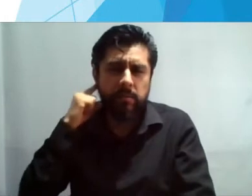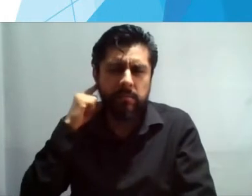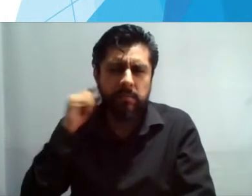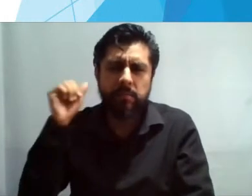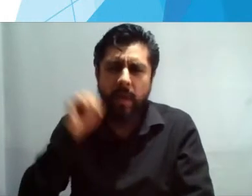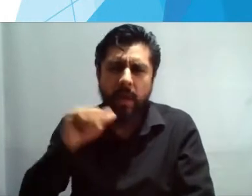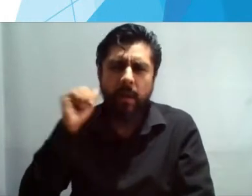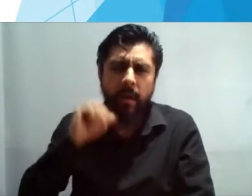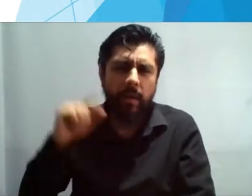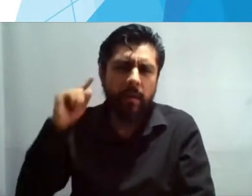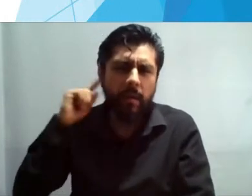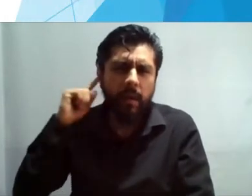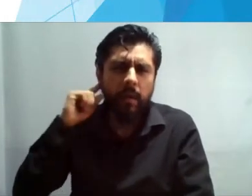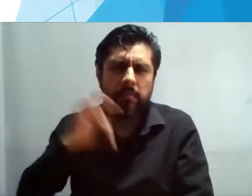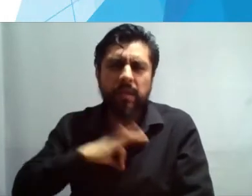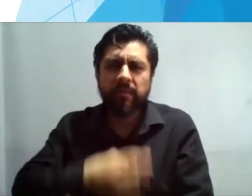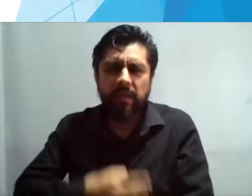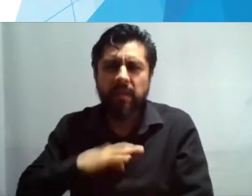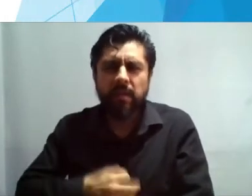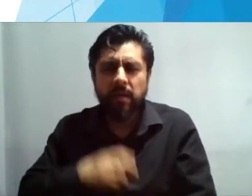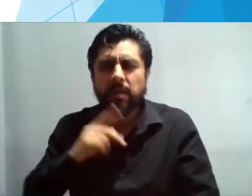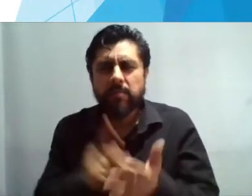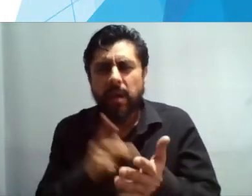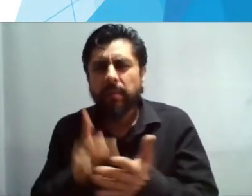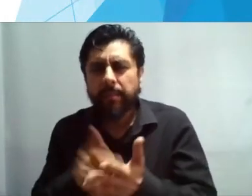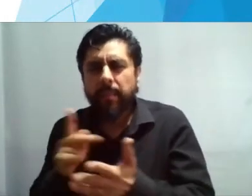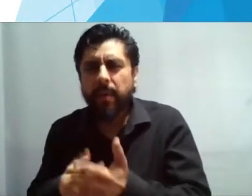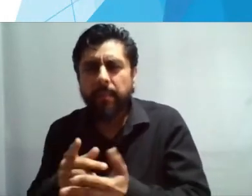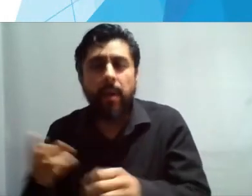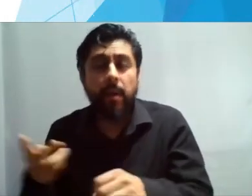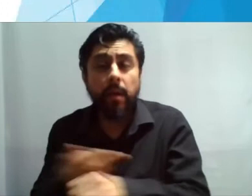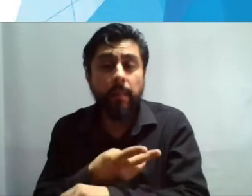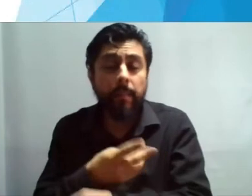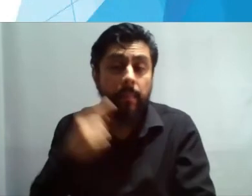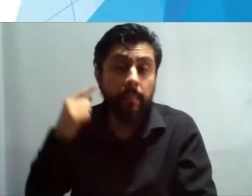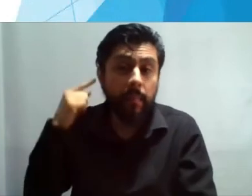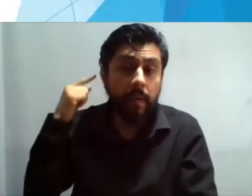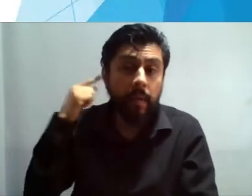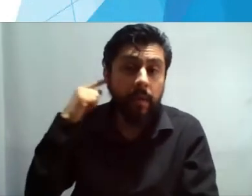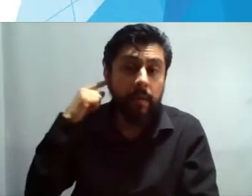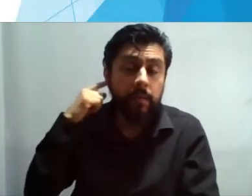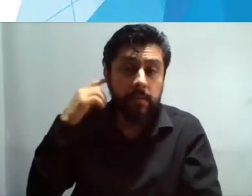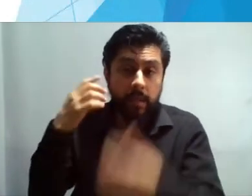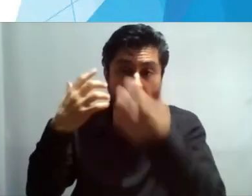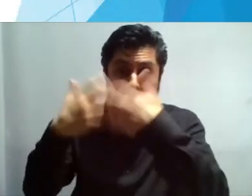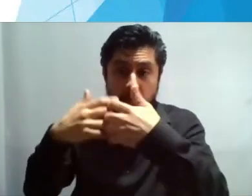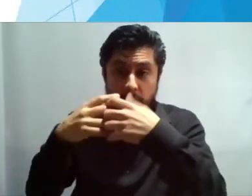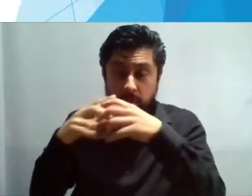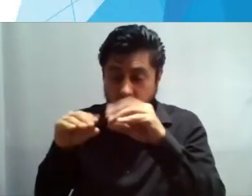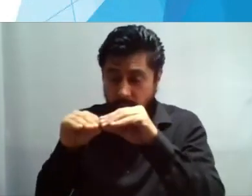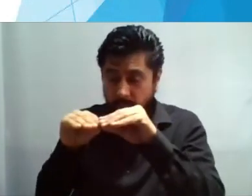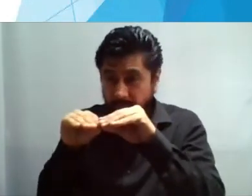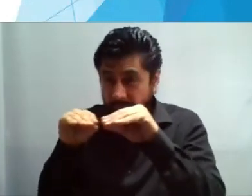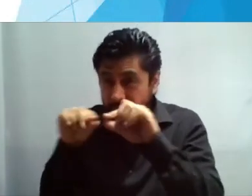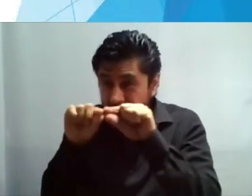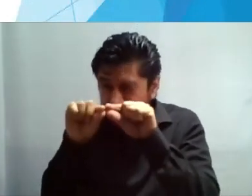años. Bueno, como es delgadita, es delgada la capa que divide el oído de nuestro vecino